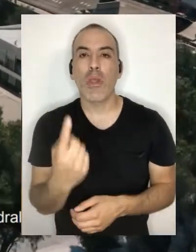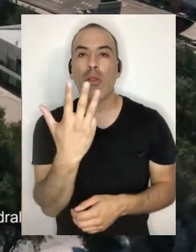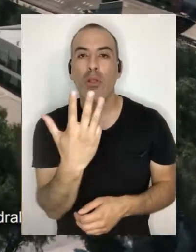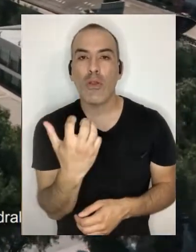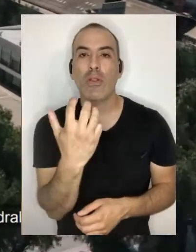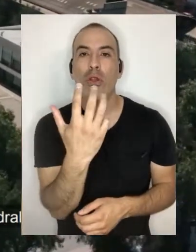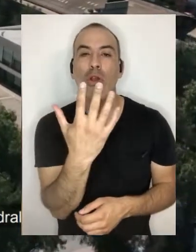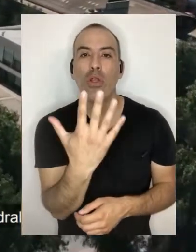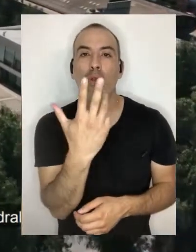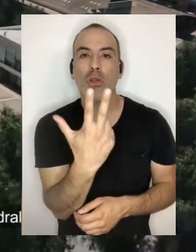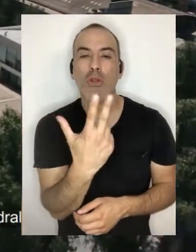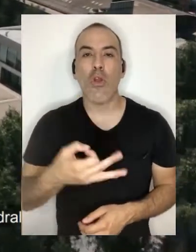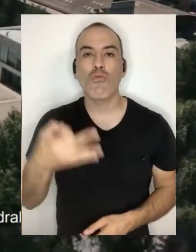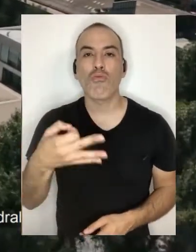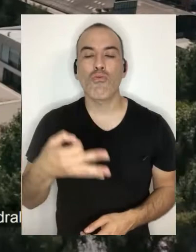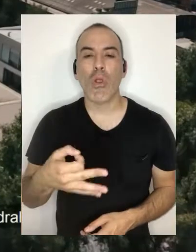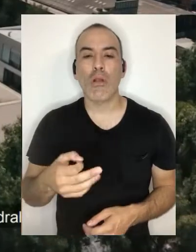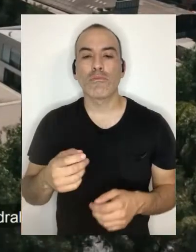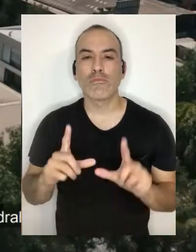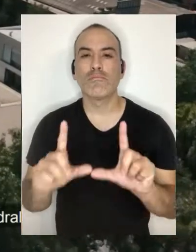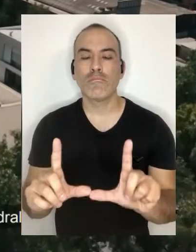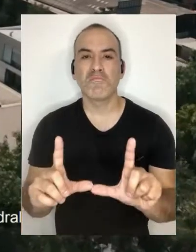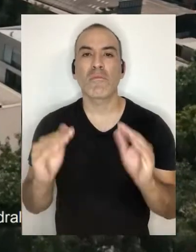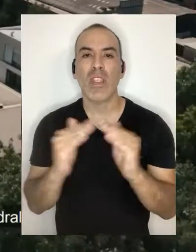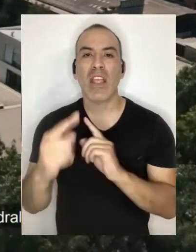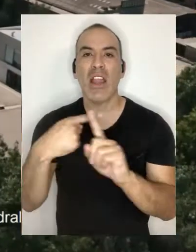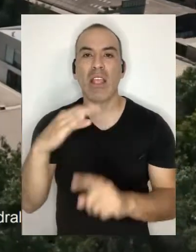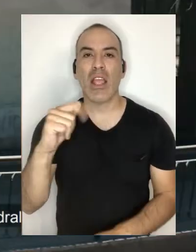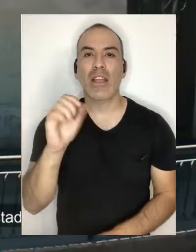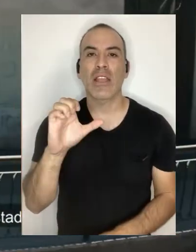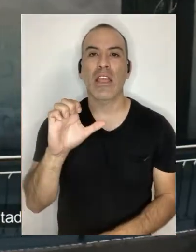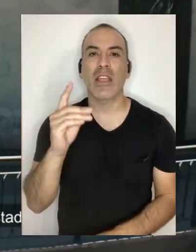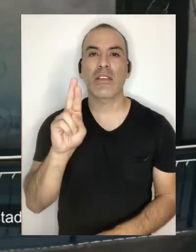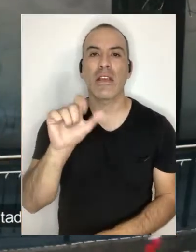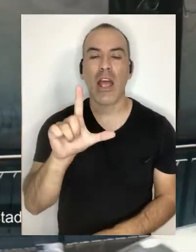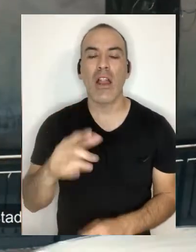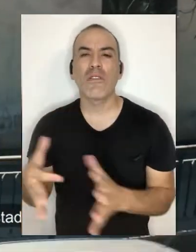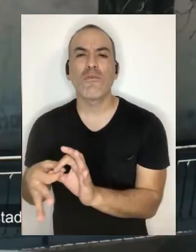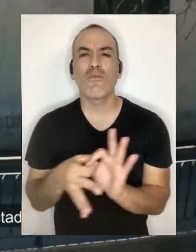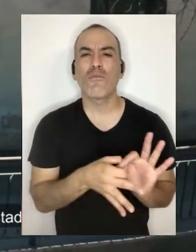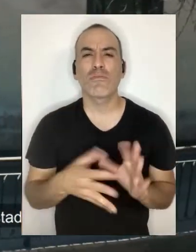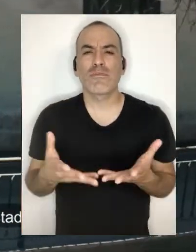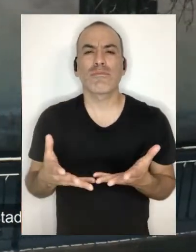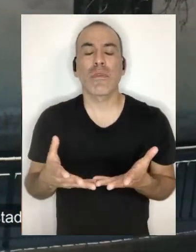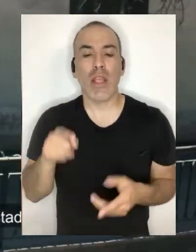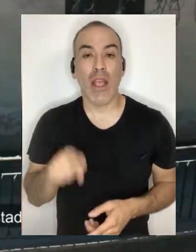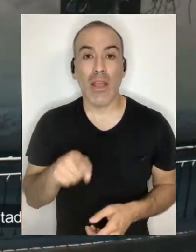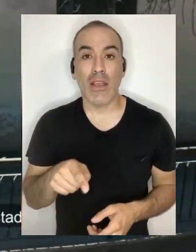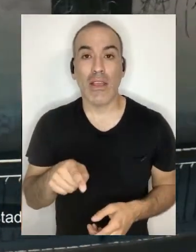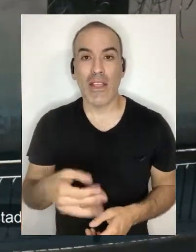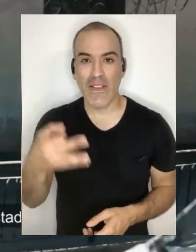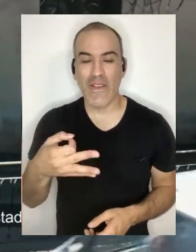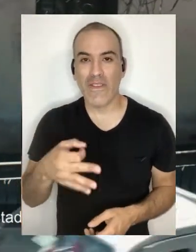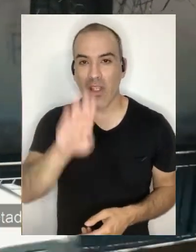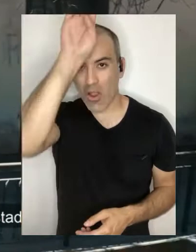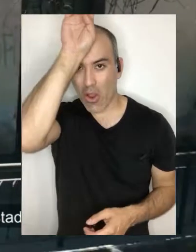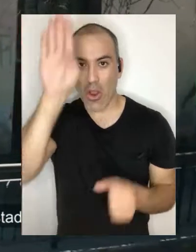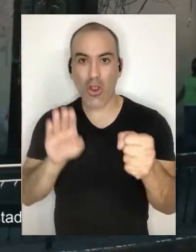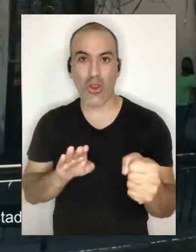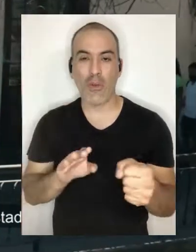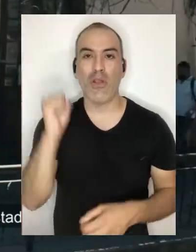1958 oficializaría el título de Iglesia Catedral, con motivo de la instauración del Obispado de